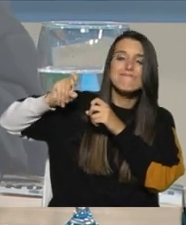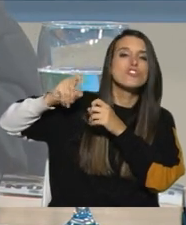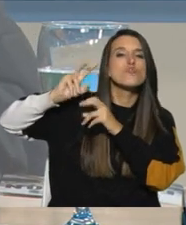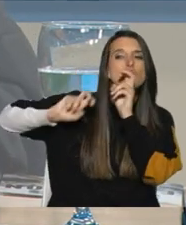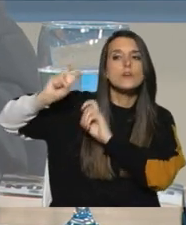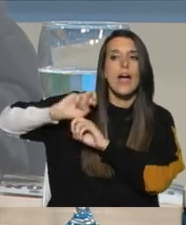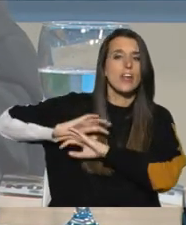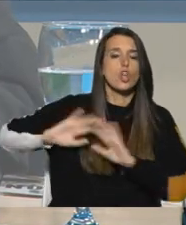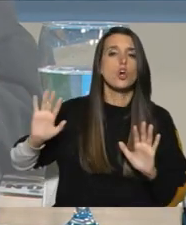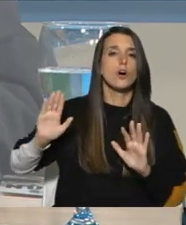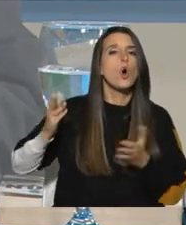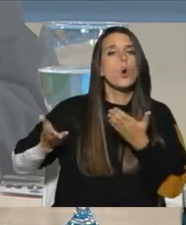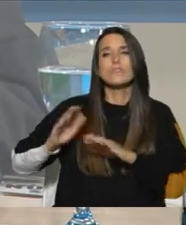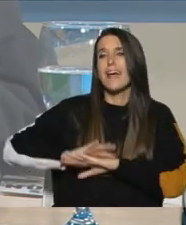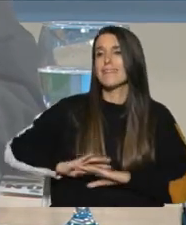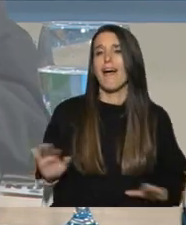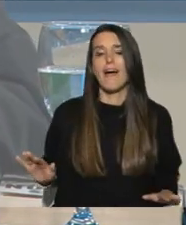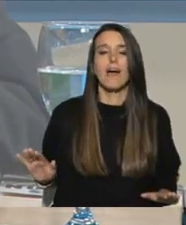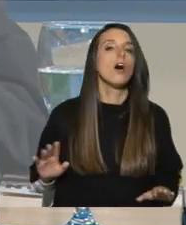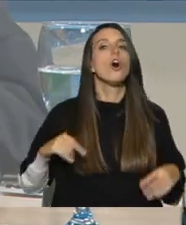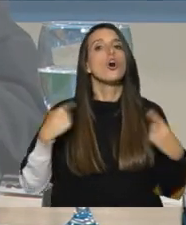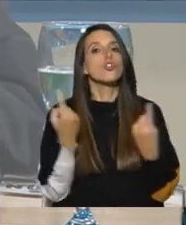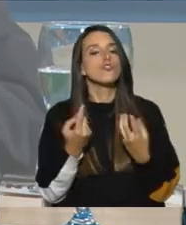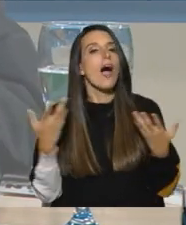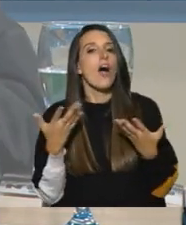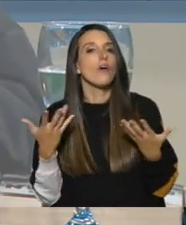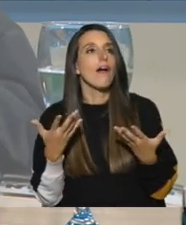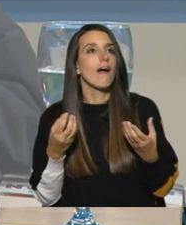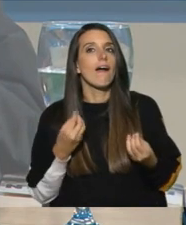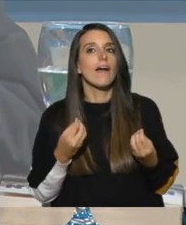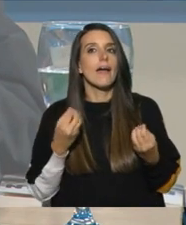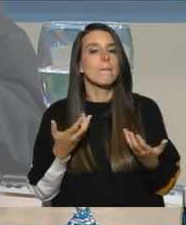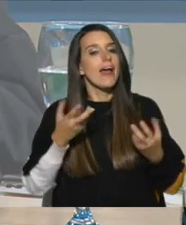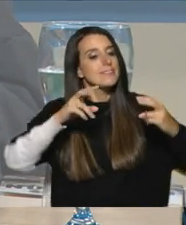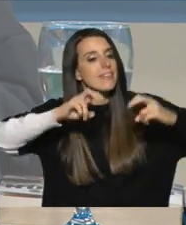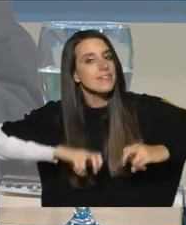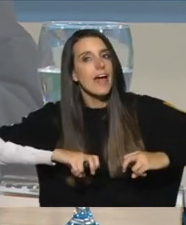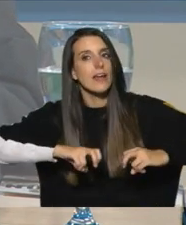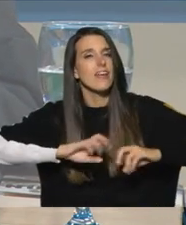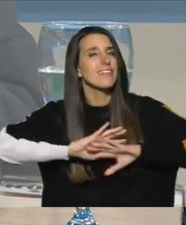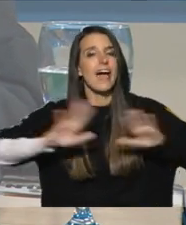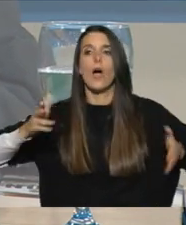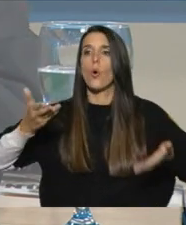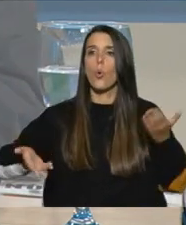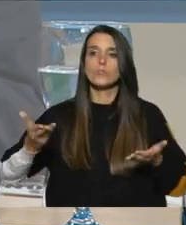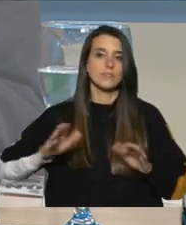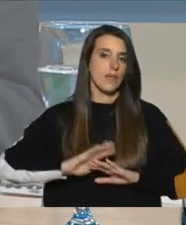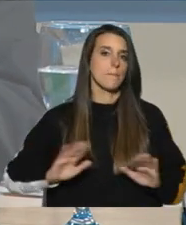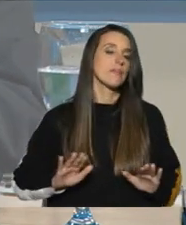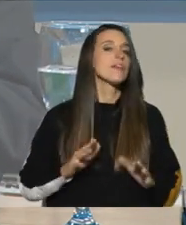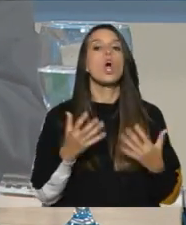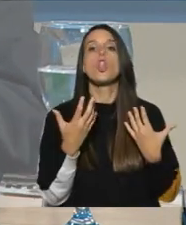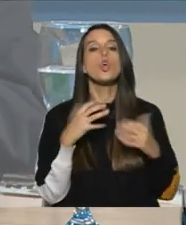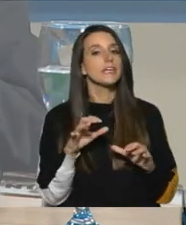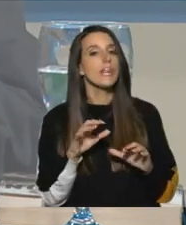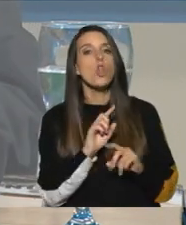ya fue. Ese es nuestra, lo que estamos cediendo nosotros como para poder sentarnos a hablar. Vamos a dejar de justicia en ese sentido. Lo que no vamos a